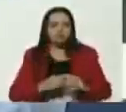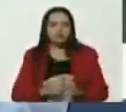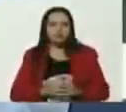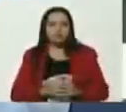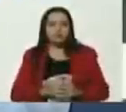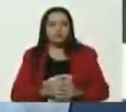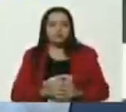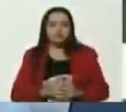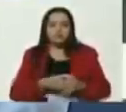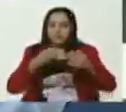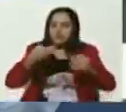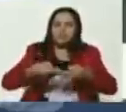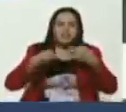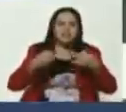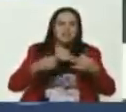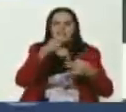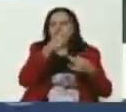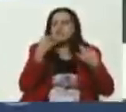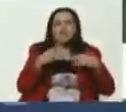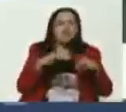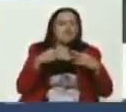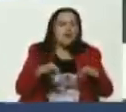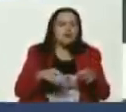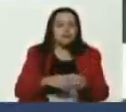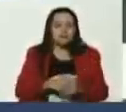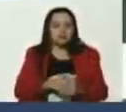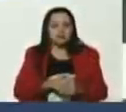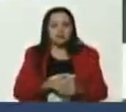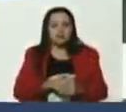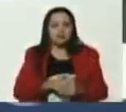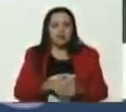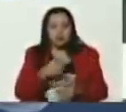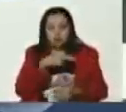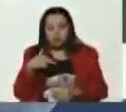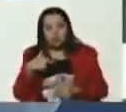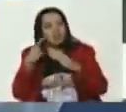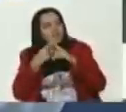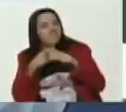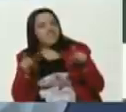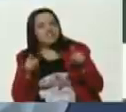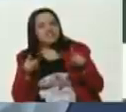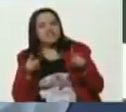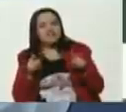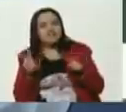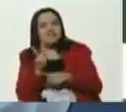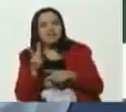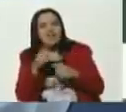así son, es su naturaleza. Nuestra naturaleza es distinta, es la solidaridad,